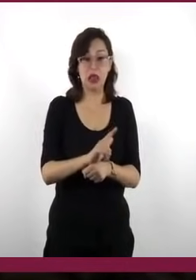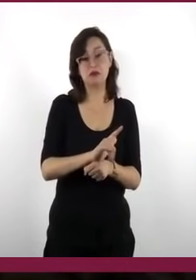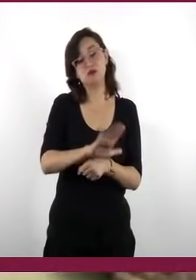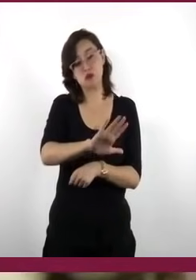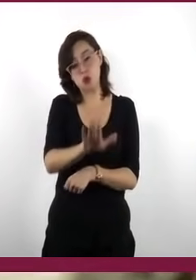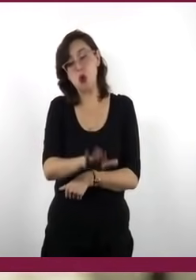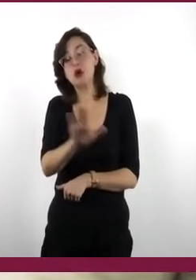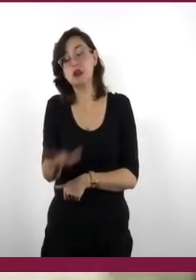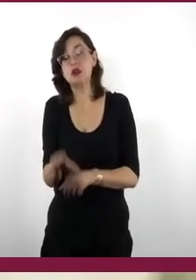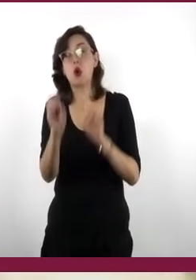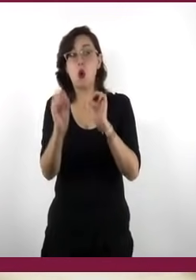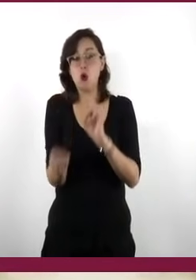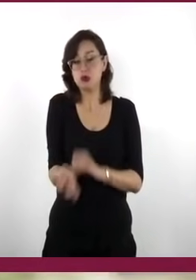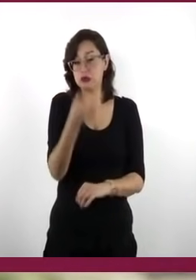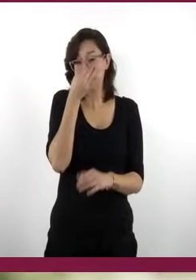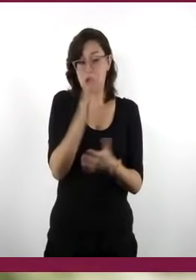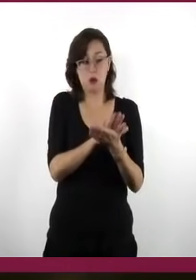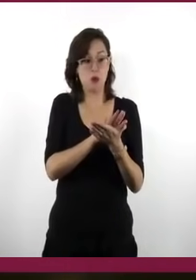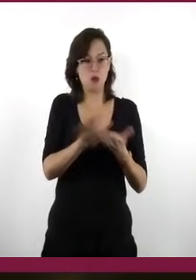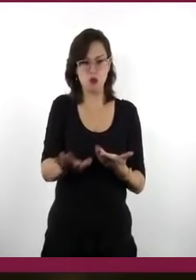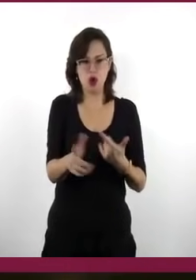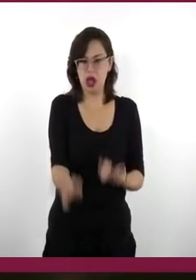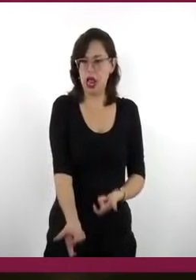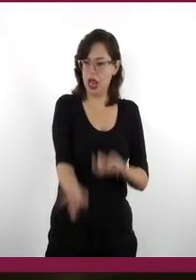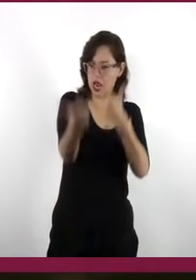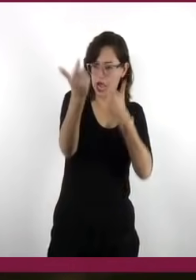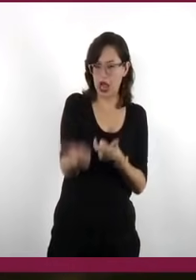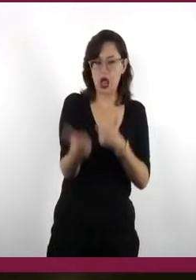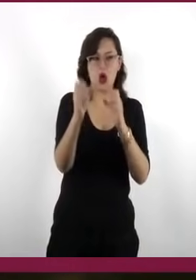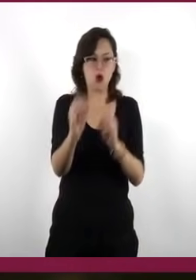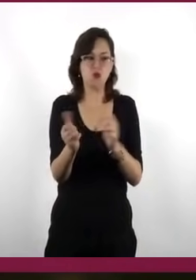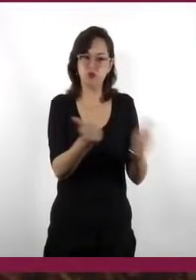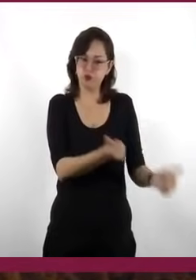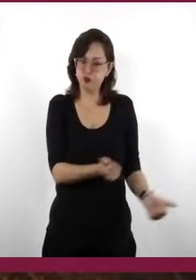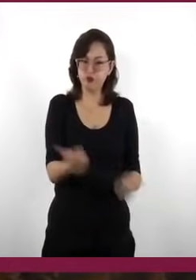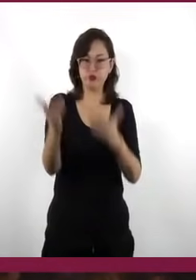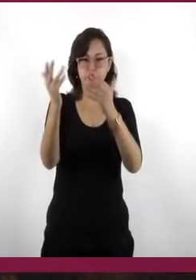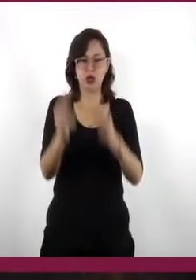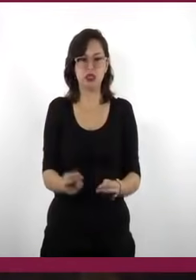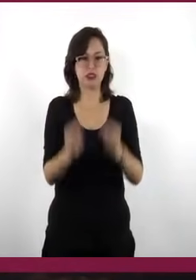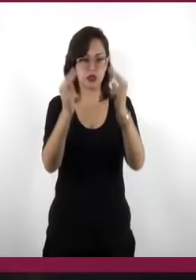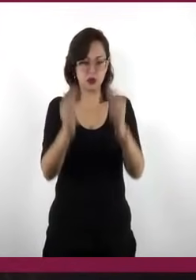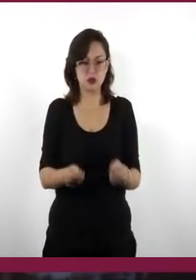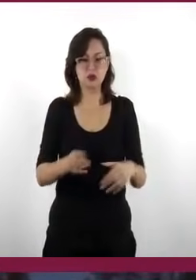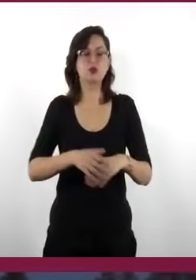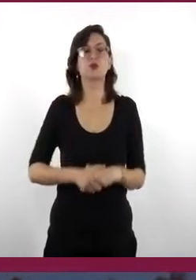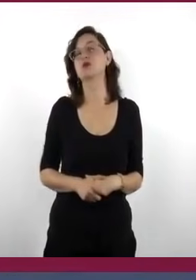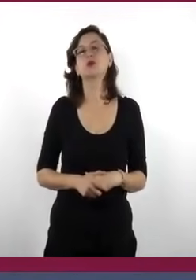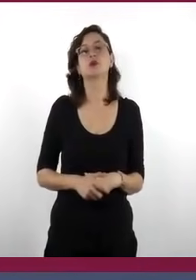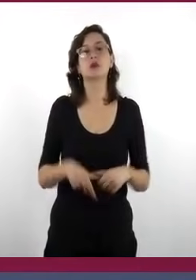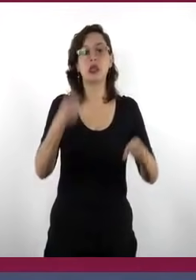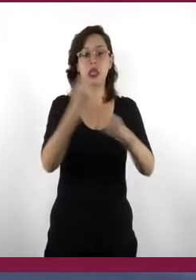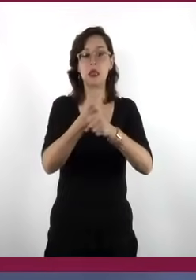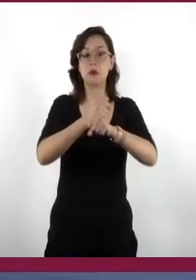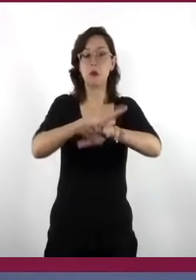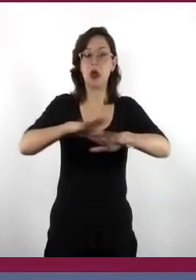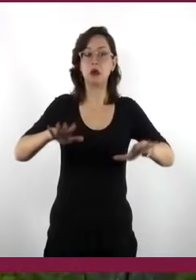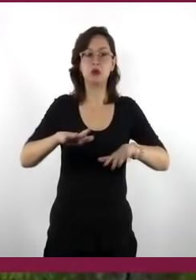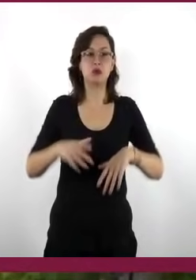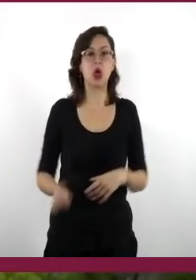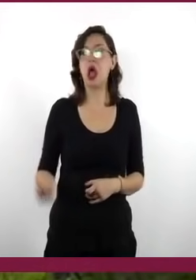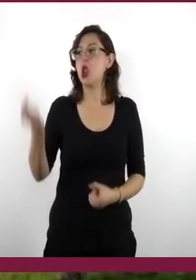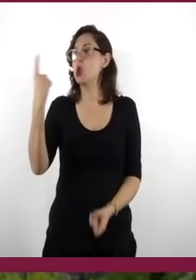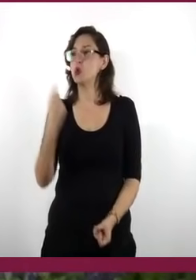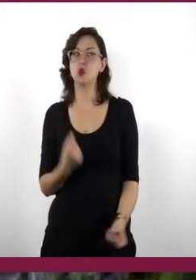peligro de serlo, a causa de la caza furtiva y el tráfico ilegal. Estos impactos no son sucesos aislados.